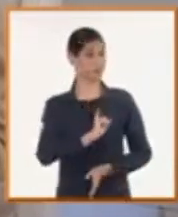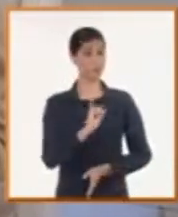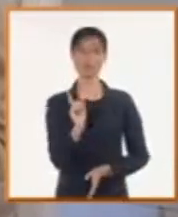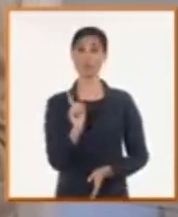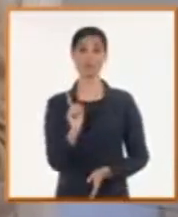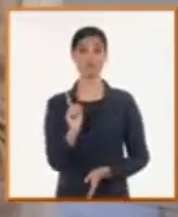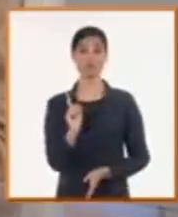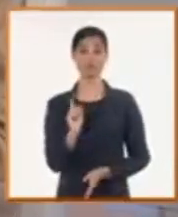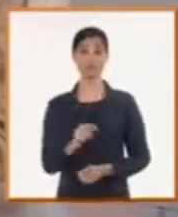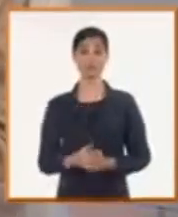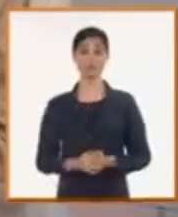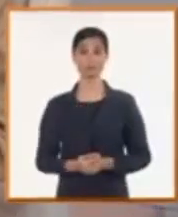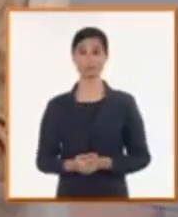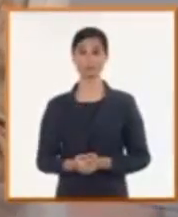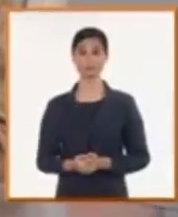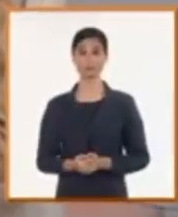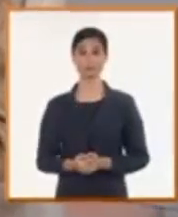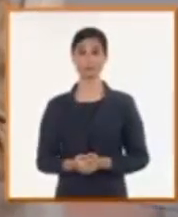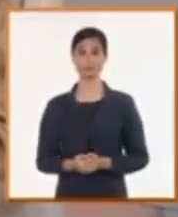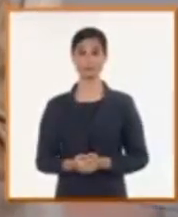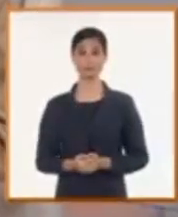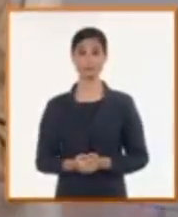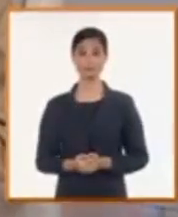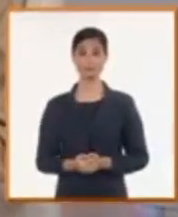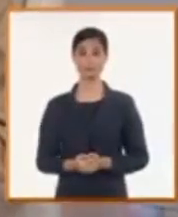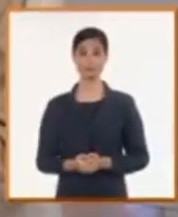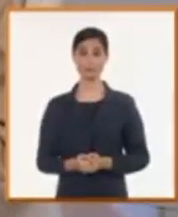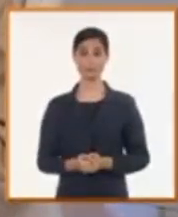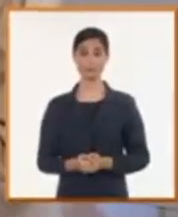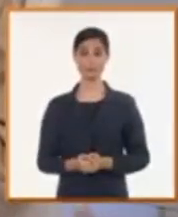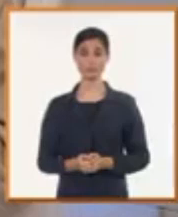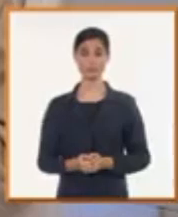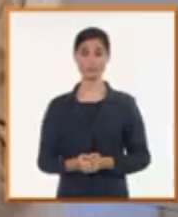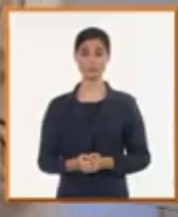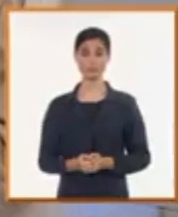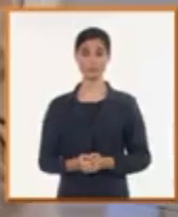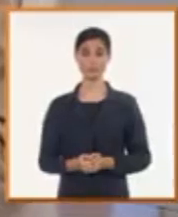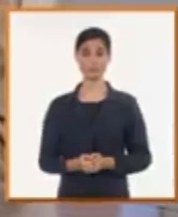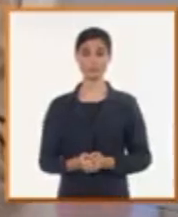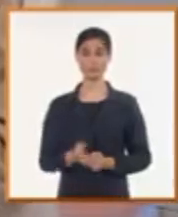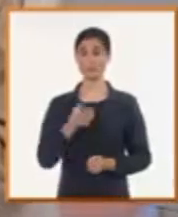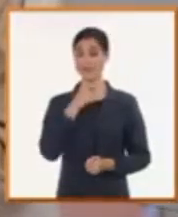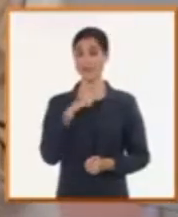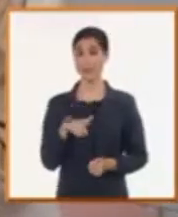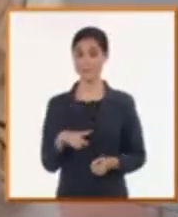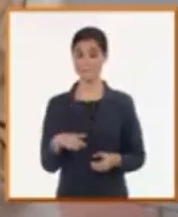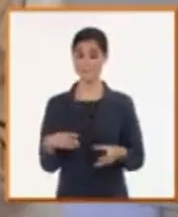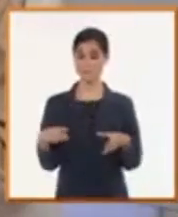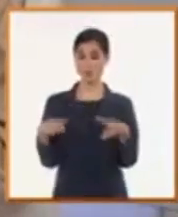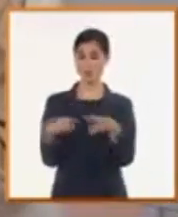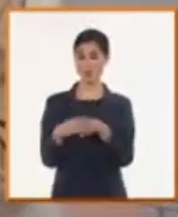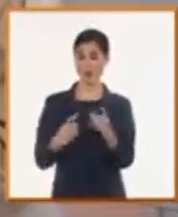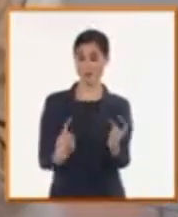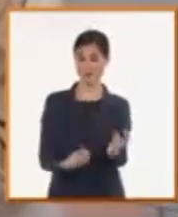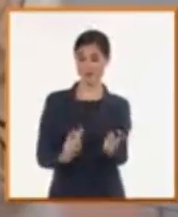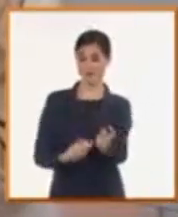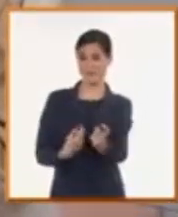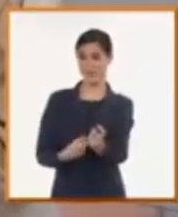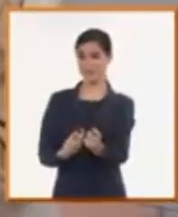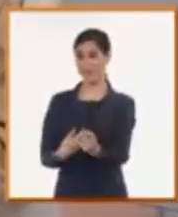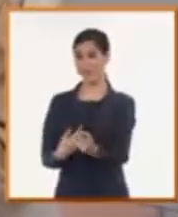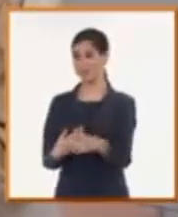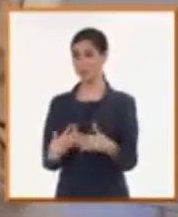que yo quiero también no dejar pasar muy, muy rápidamente, es la batalla en el campo diplomático. Claro. Que aquí